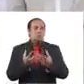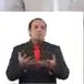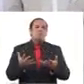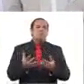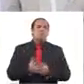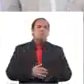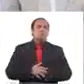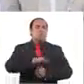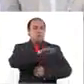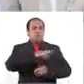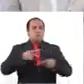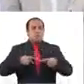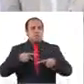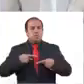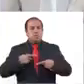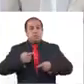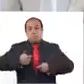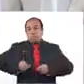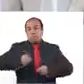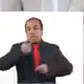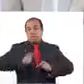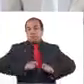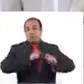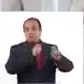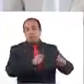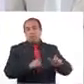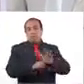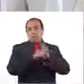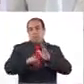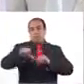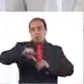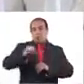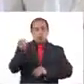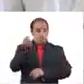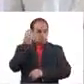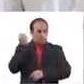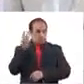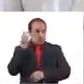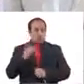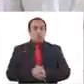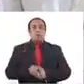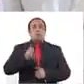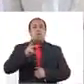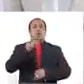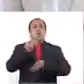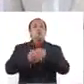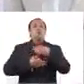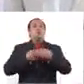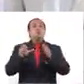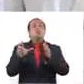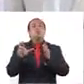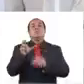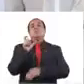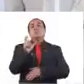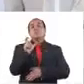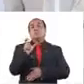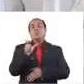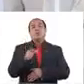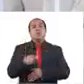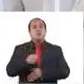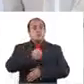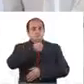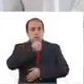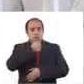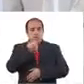que las están recibiendo por primera vez, como el caso de este evento pero todas las tarjetas de adulto mayor, decir, los 1